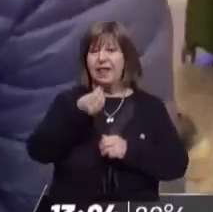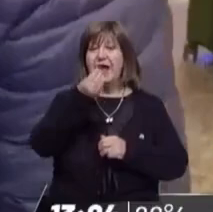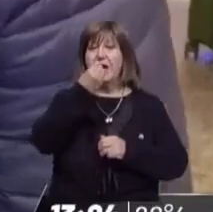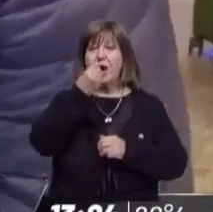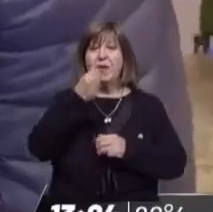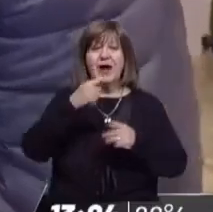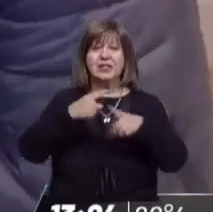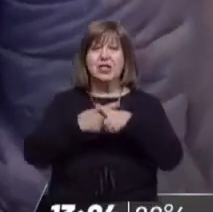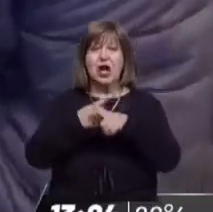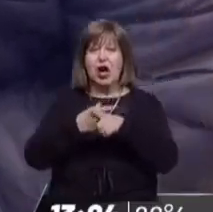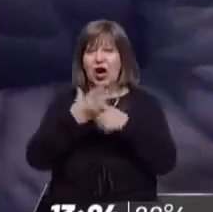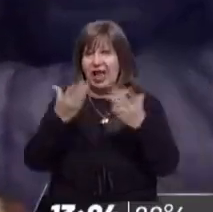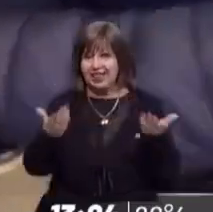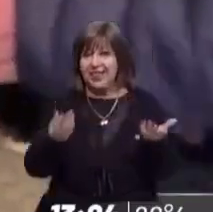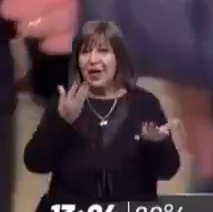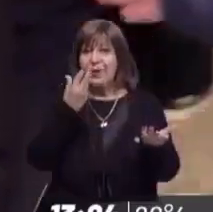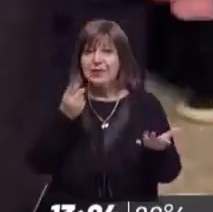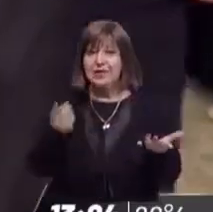comer?